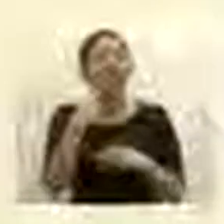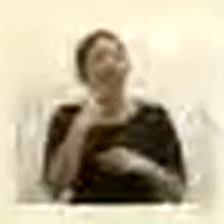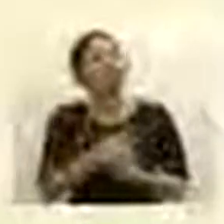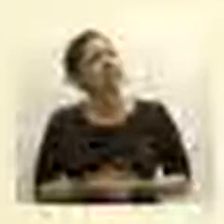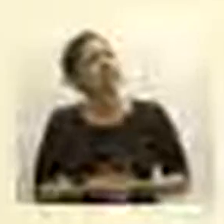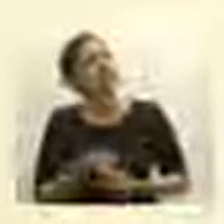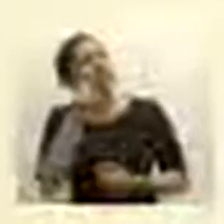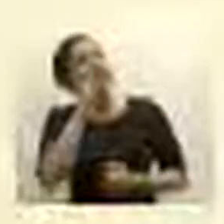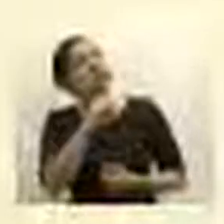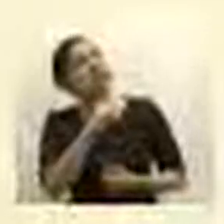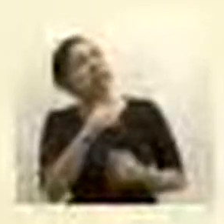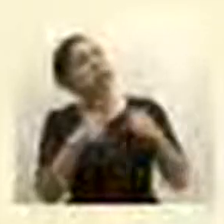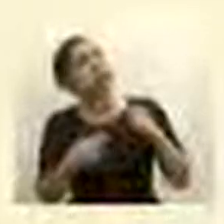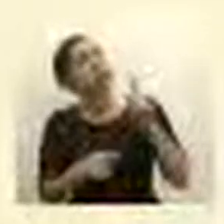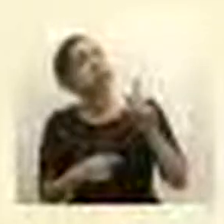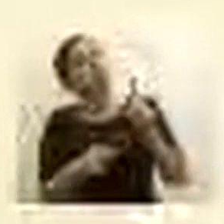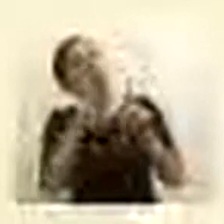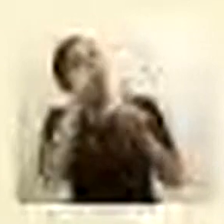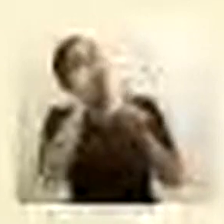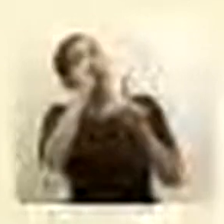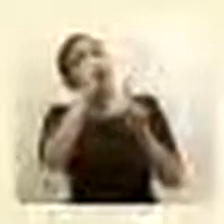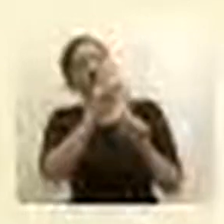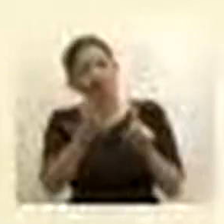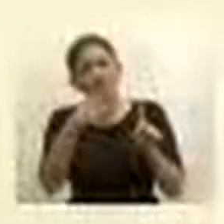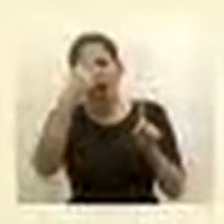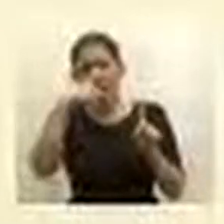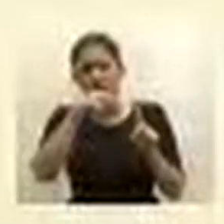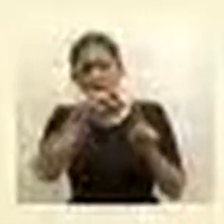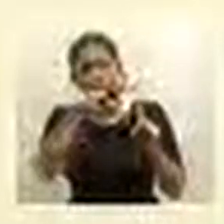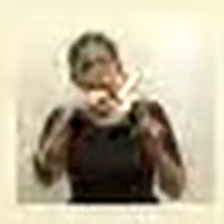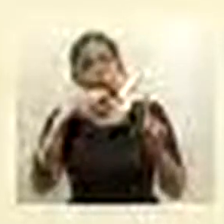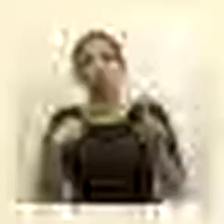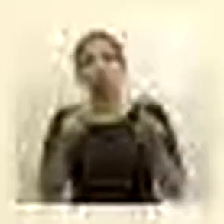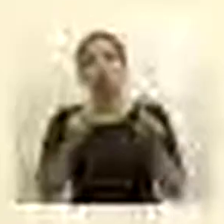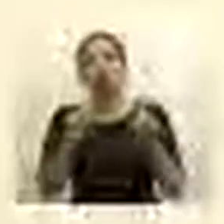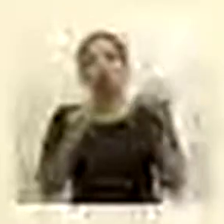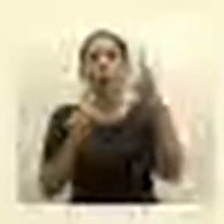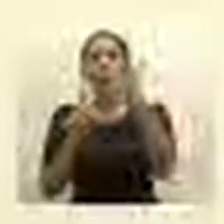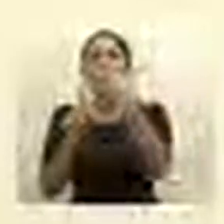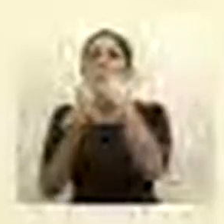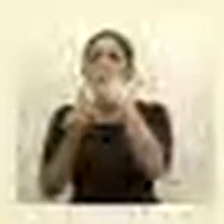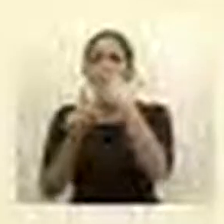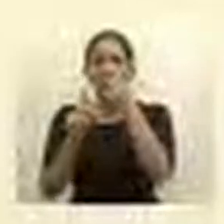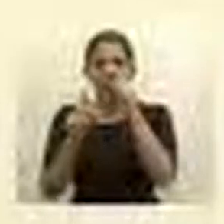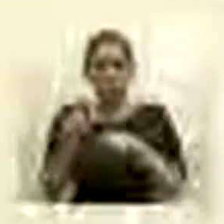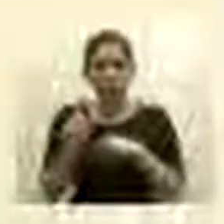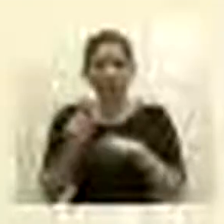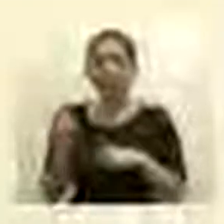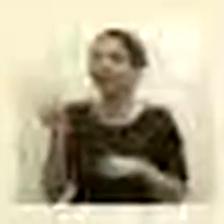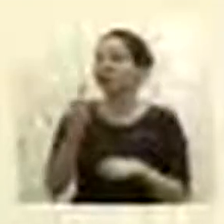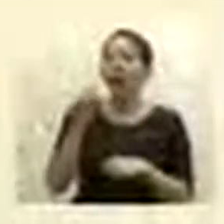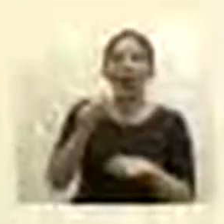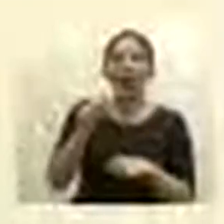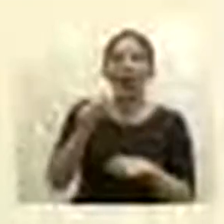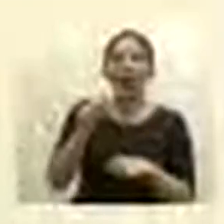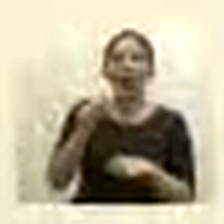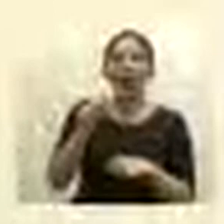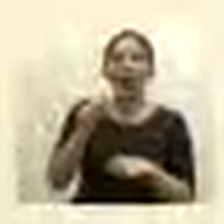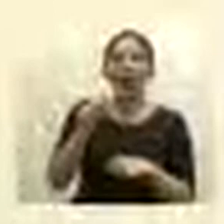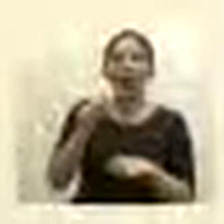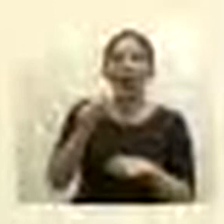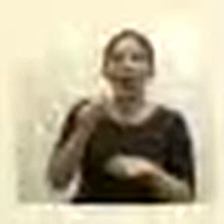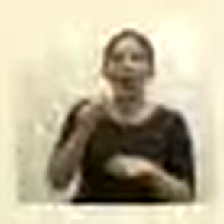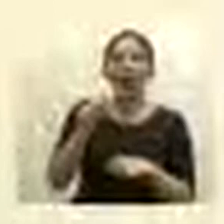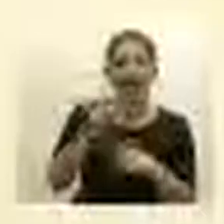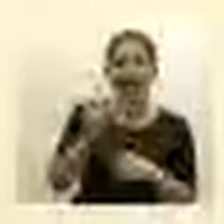alguien estornudó y yo estoy cerca de esa persona, eso es transmisión aérea. No, esa no es transmisión aérea. La transmisión que se considera